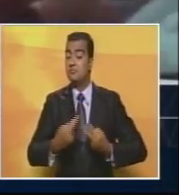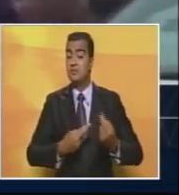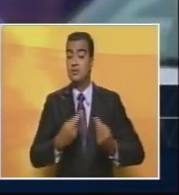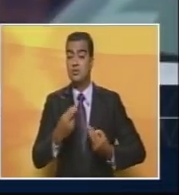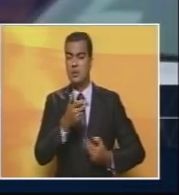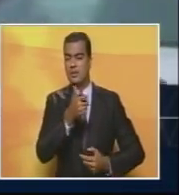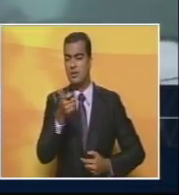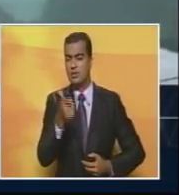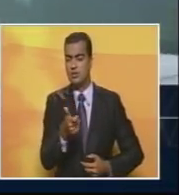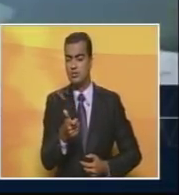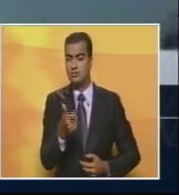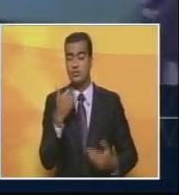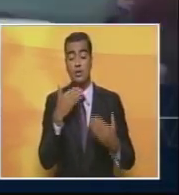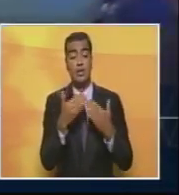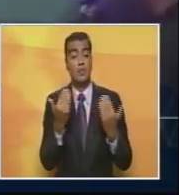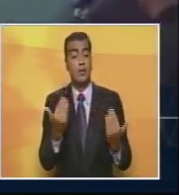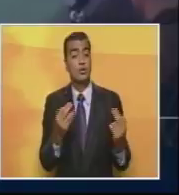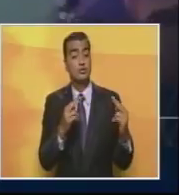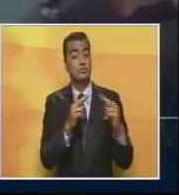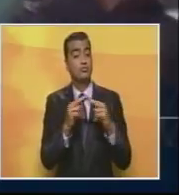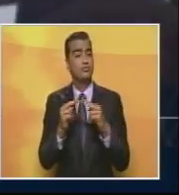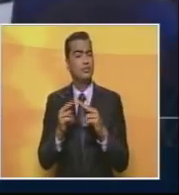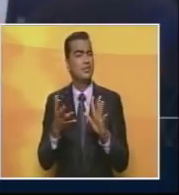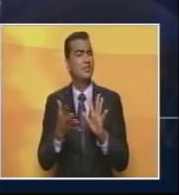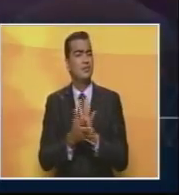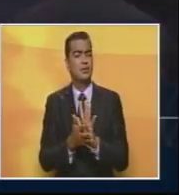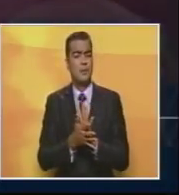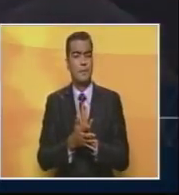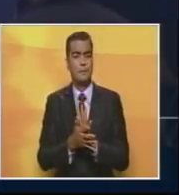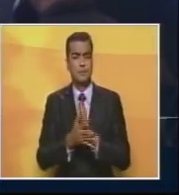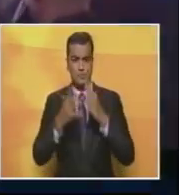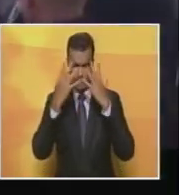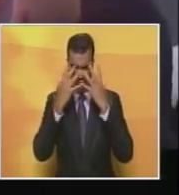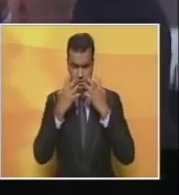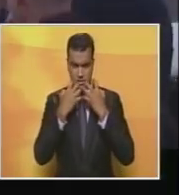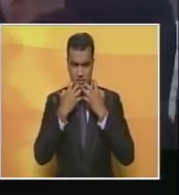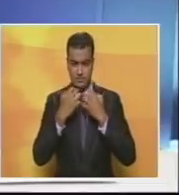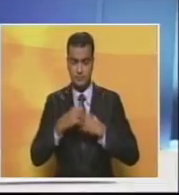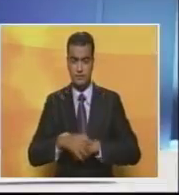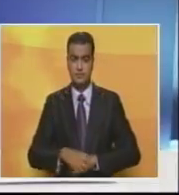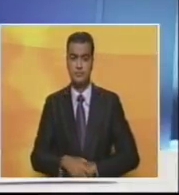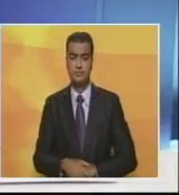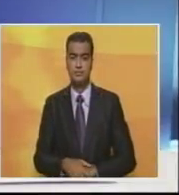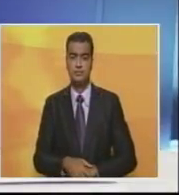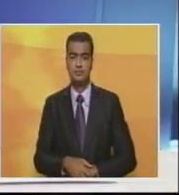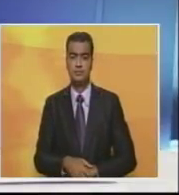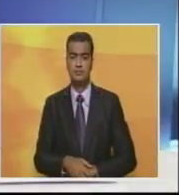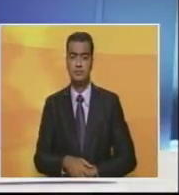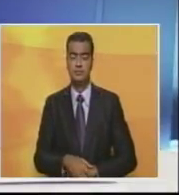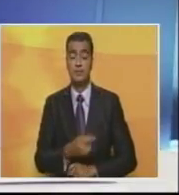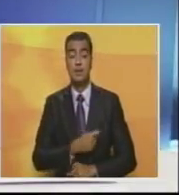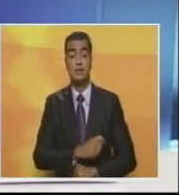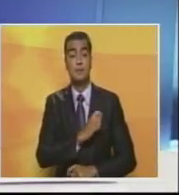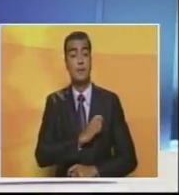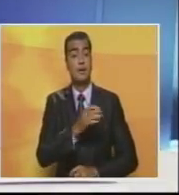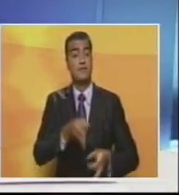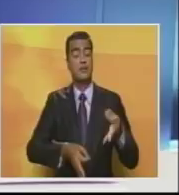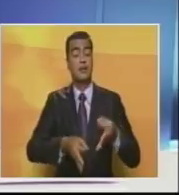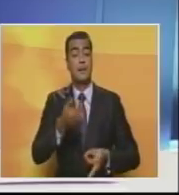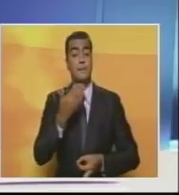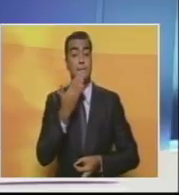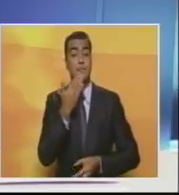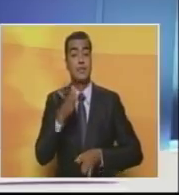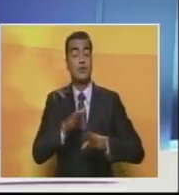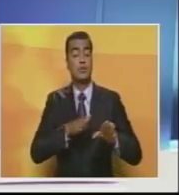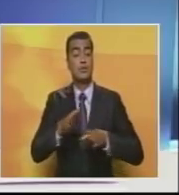con el tiroteo. Hasta el momento se desconoce si se trata de un atentado terrorista. En España, la Fiscalía solicitó este